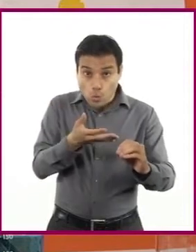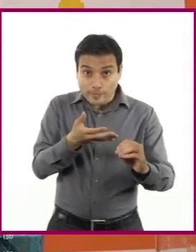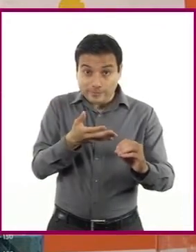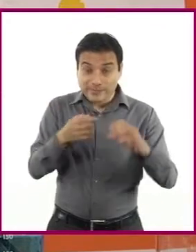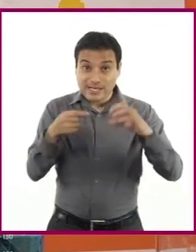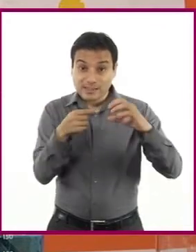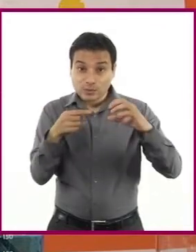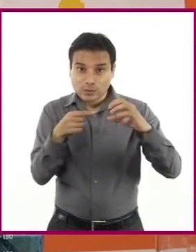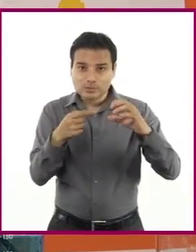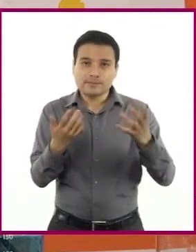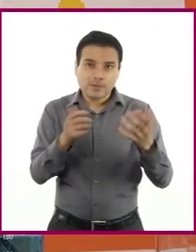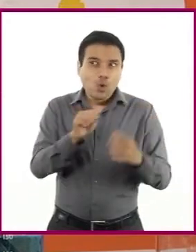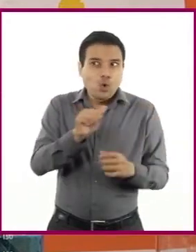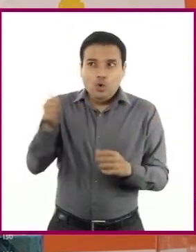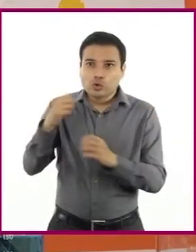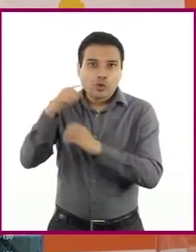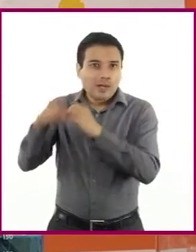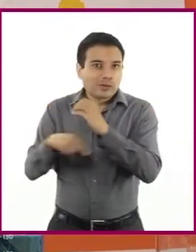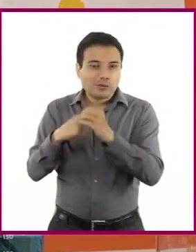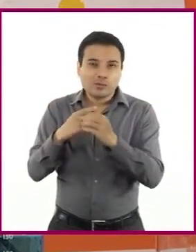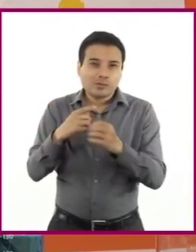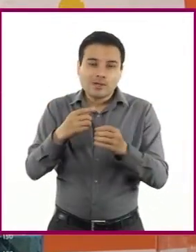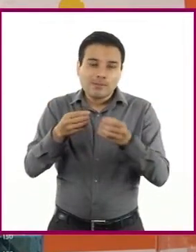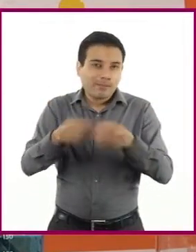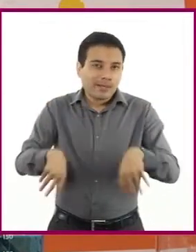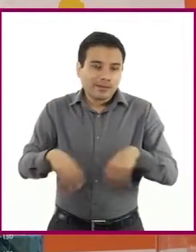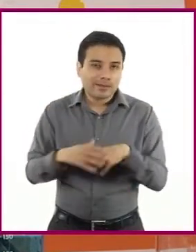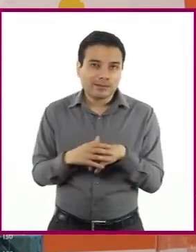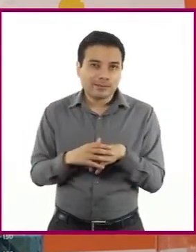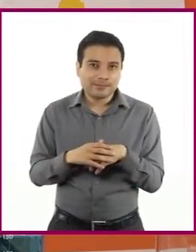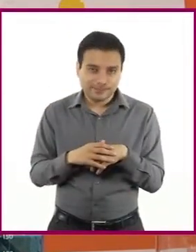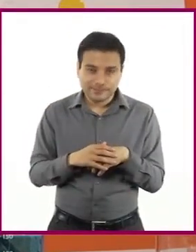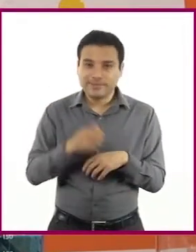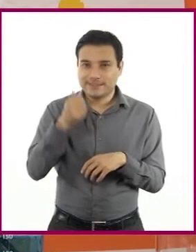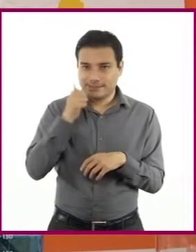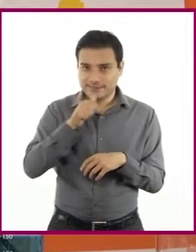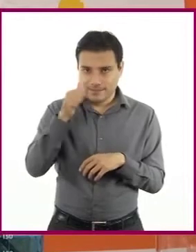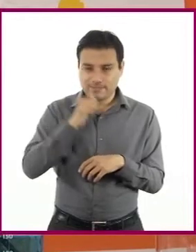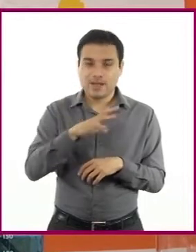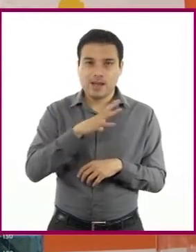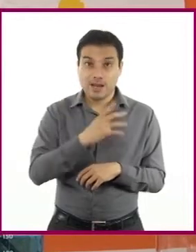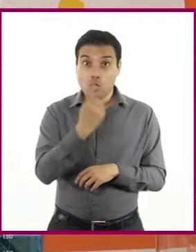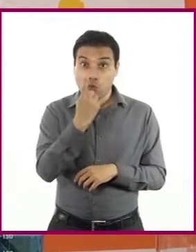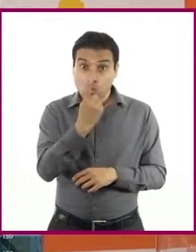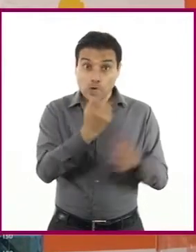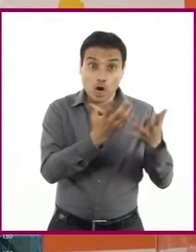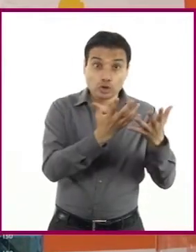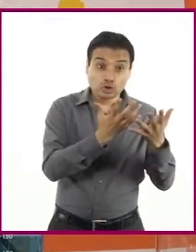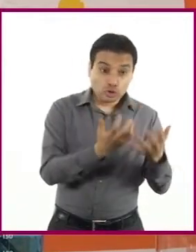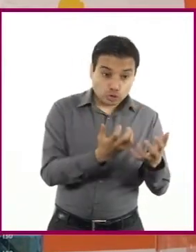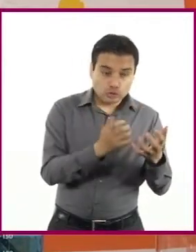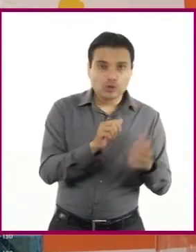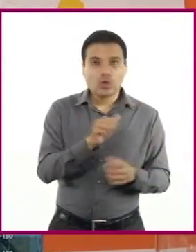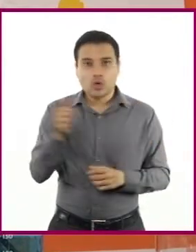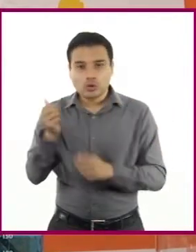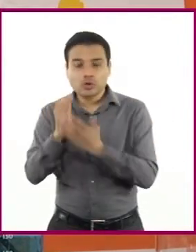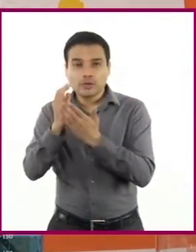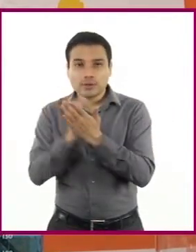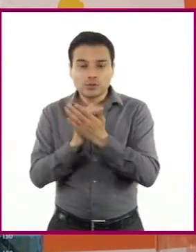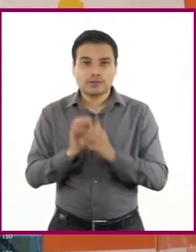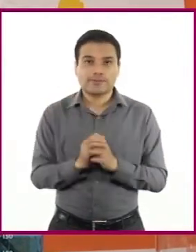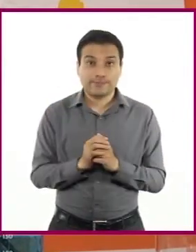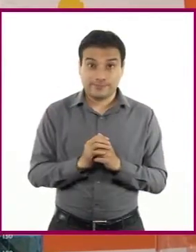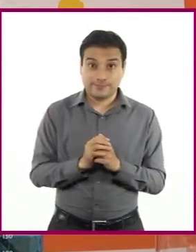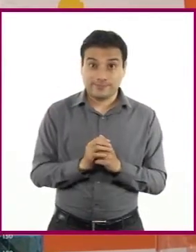En toda reacción redox siempre hay un elemento que se oxida y otro que se reduce. Además, el número total de